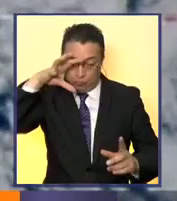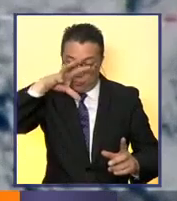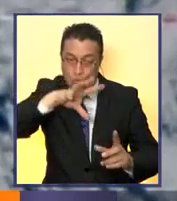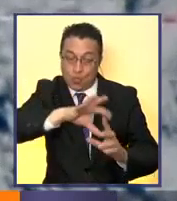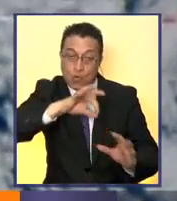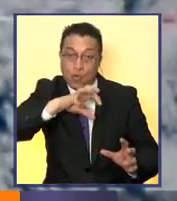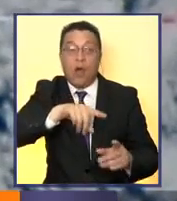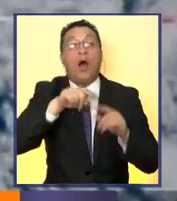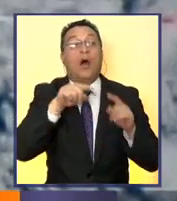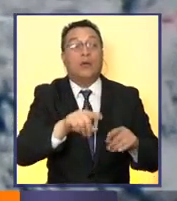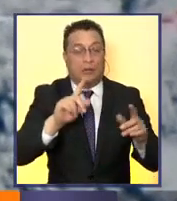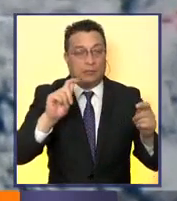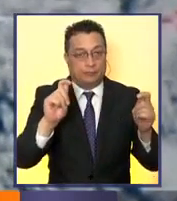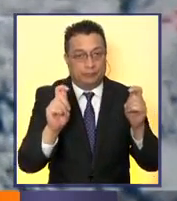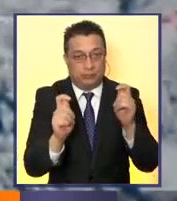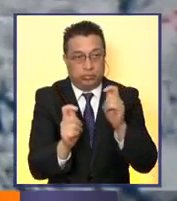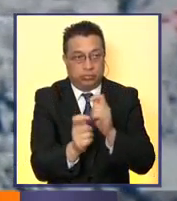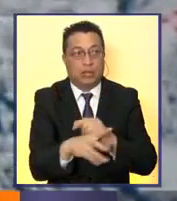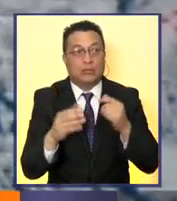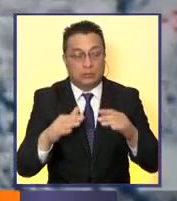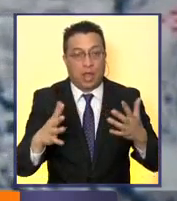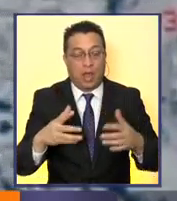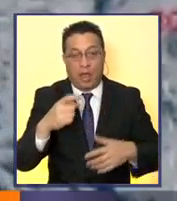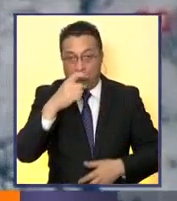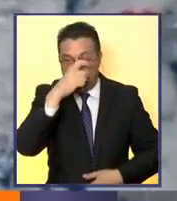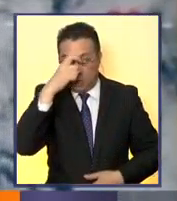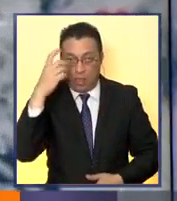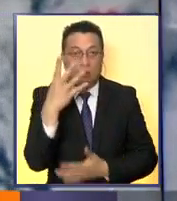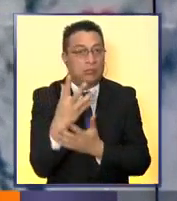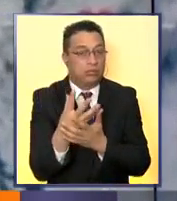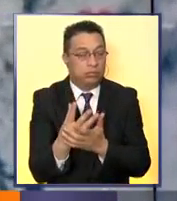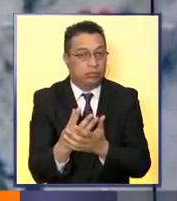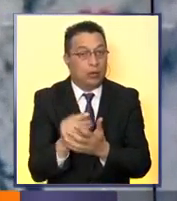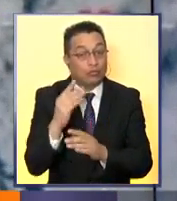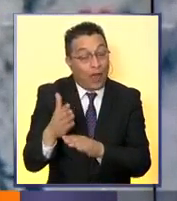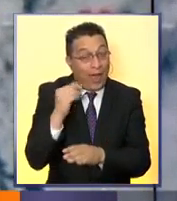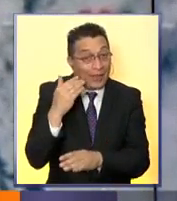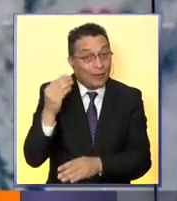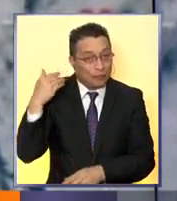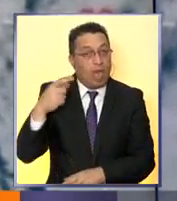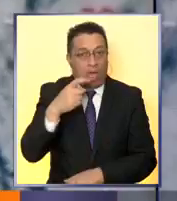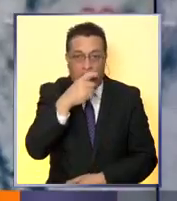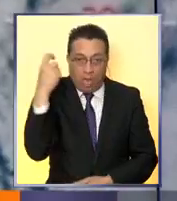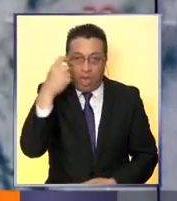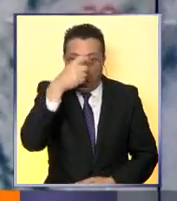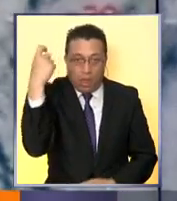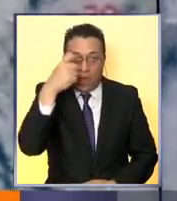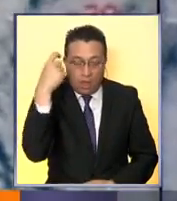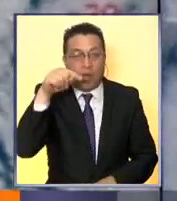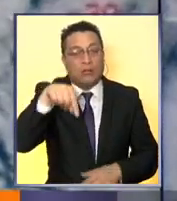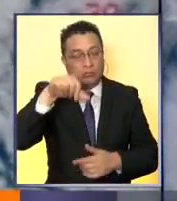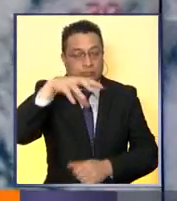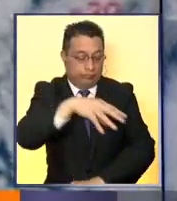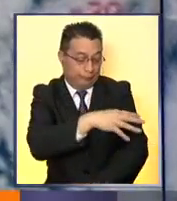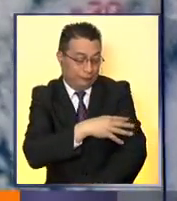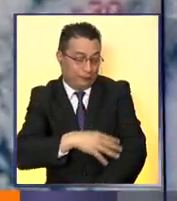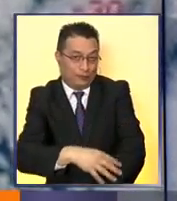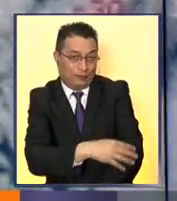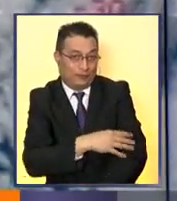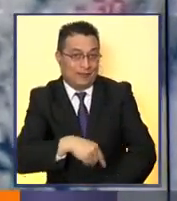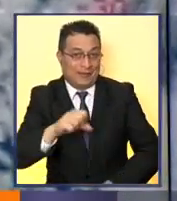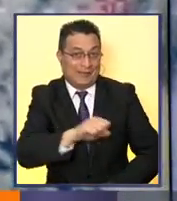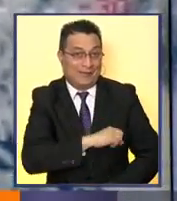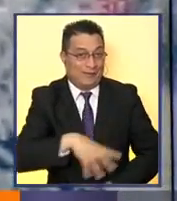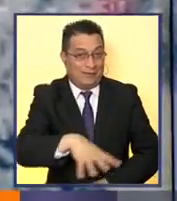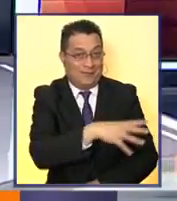han cambiado. Ya las altas temperaturas se fueron, nos olvidamos de este como verano adelantado que tuvimos acá en la zona central, por lo menos con temperaturas de hasta